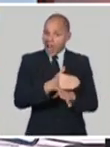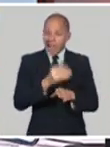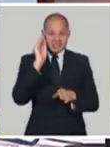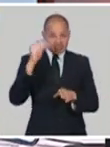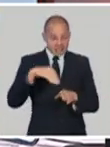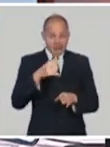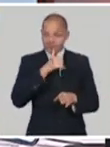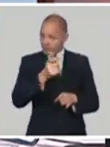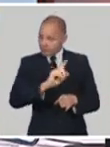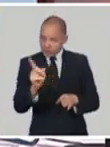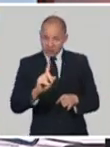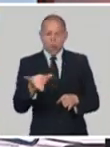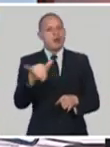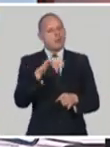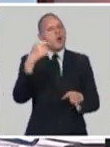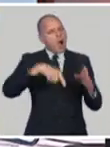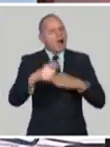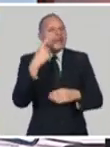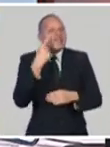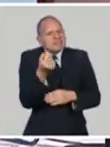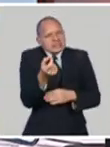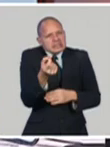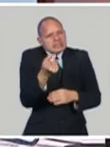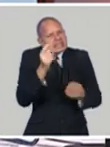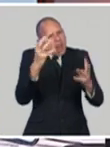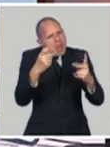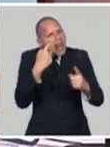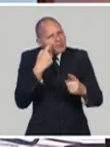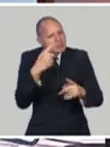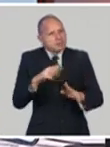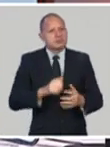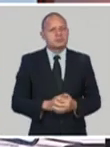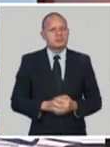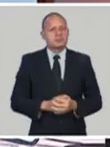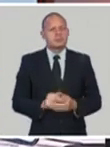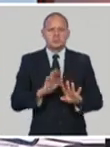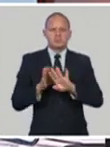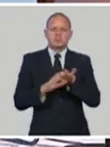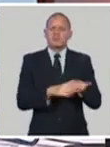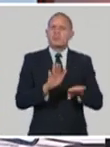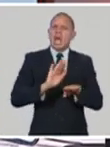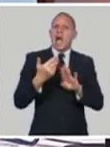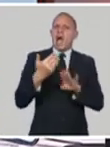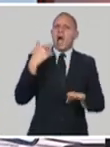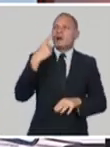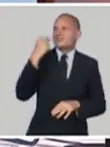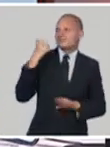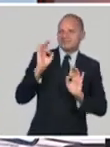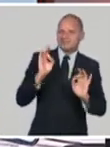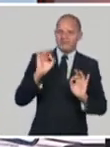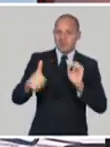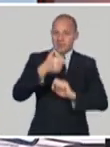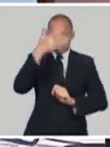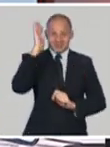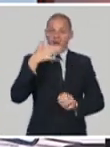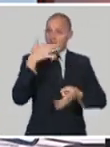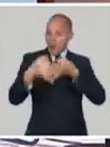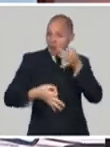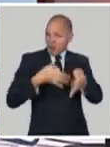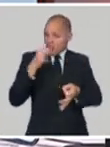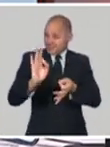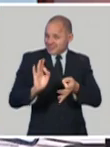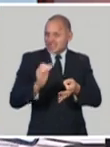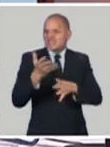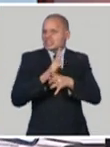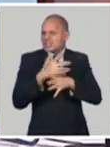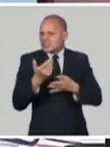Como tú sabes, y se ha explicado por la prensa, ese segmento que se puso del presidente haciendo algunas definiciones